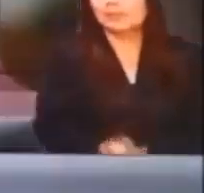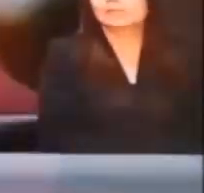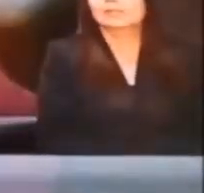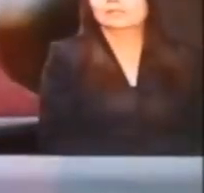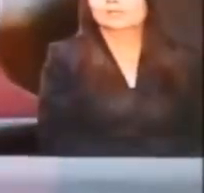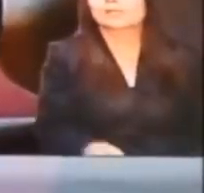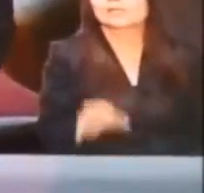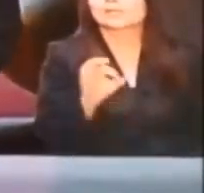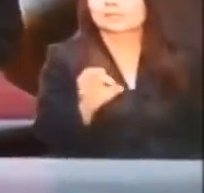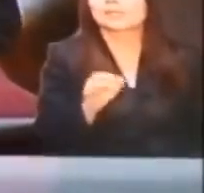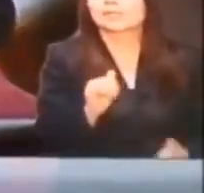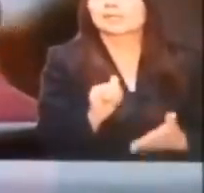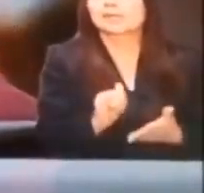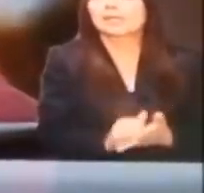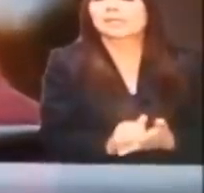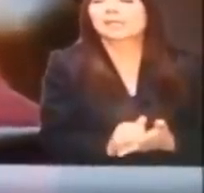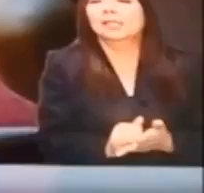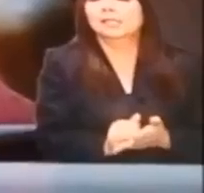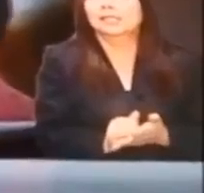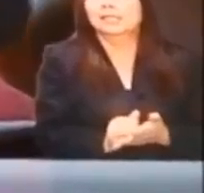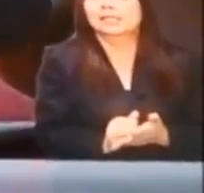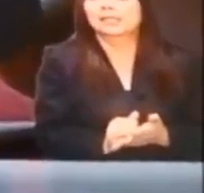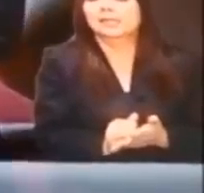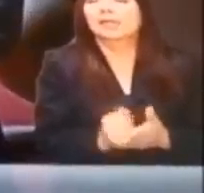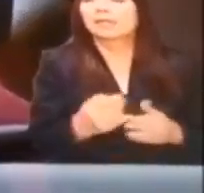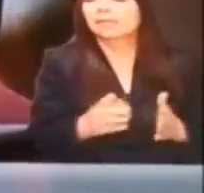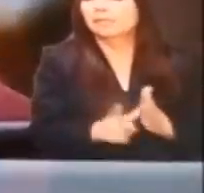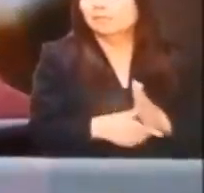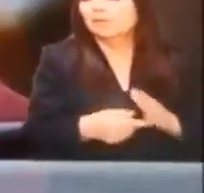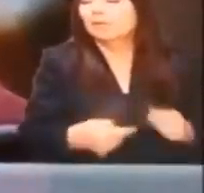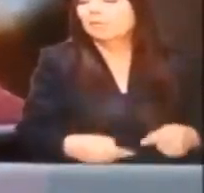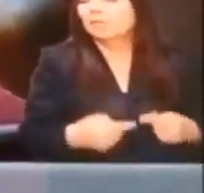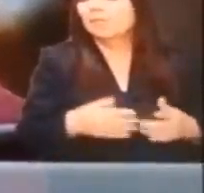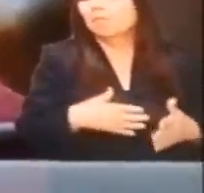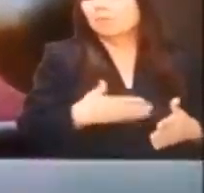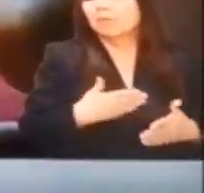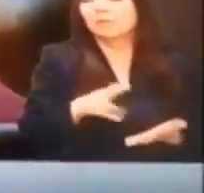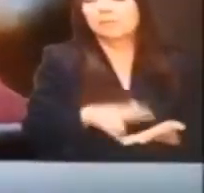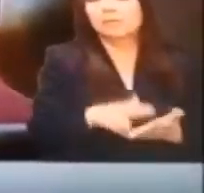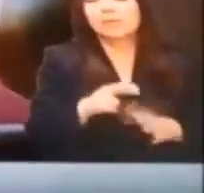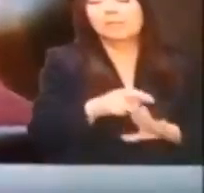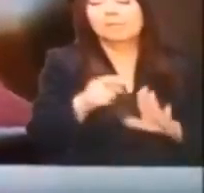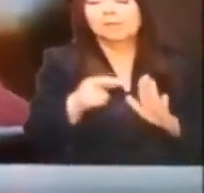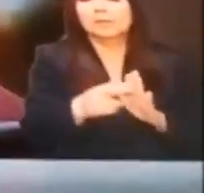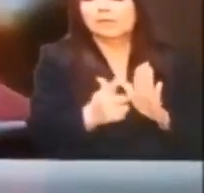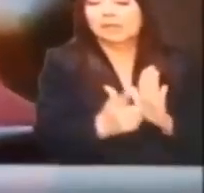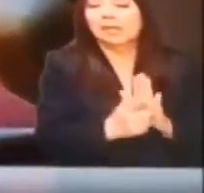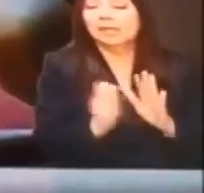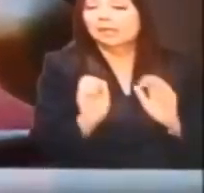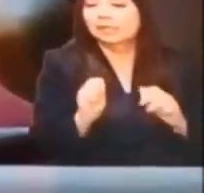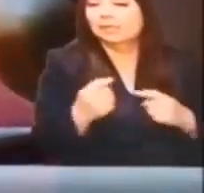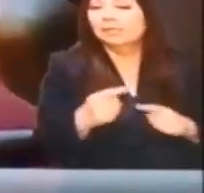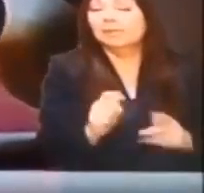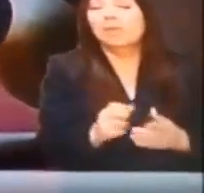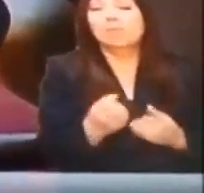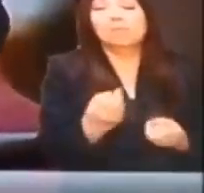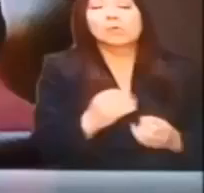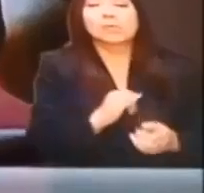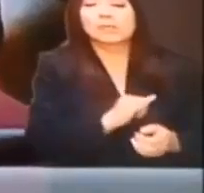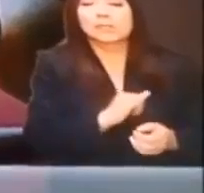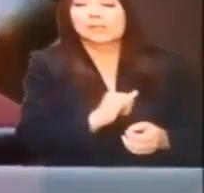presidente, solicitamos que luego del debate necesario podamos aprobar este proyecto de ley que permitirá que